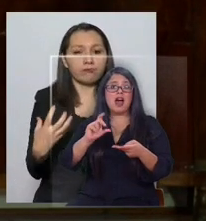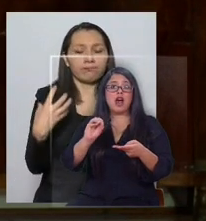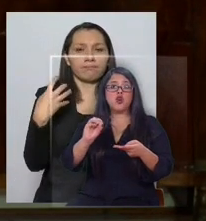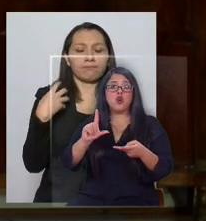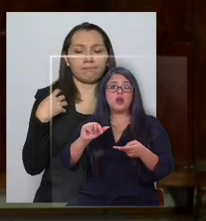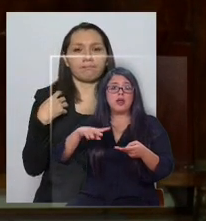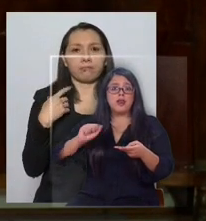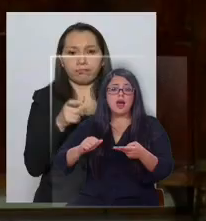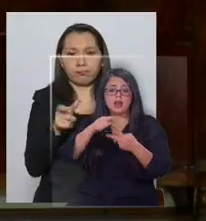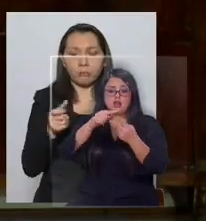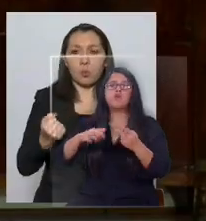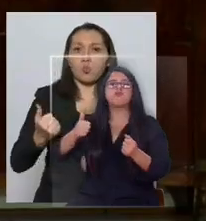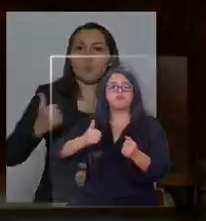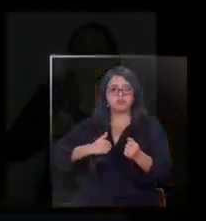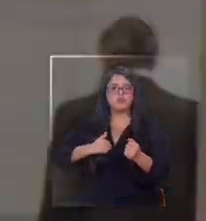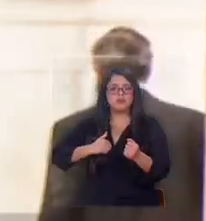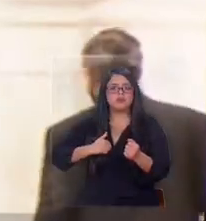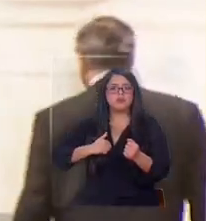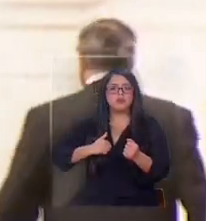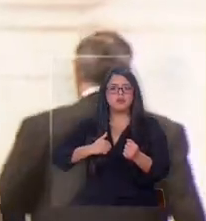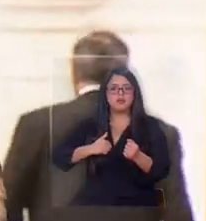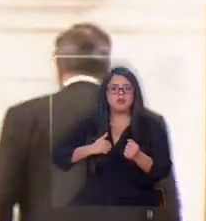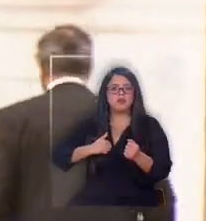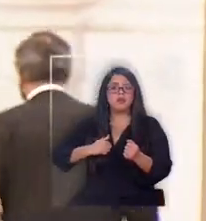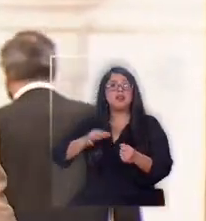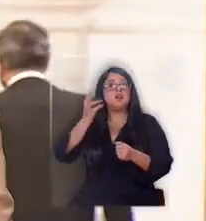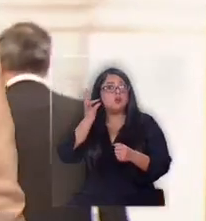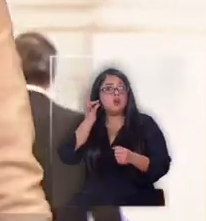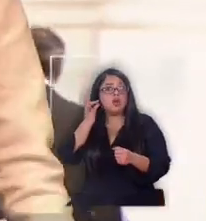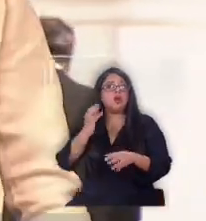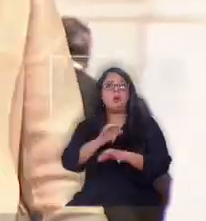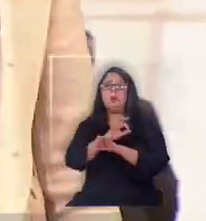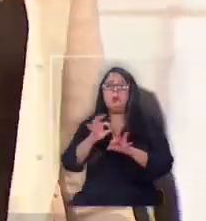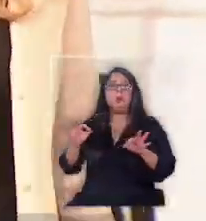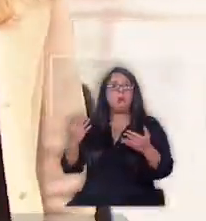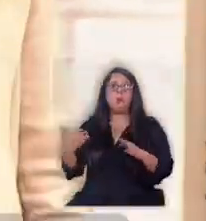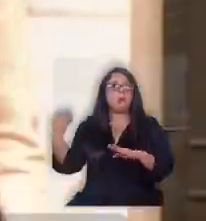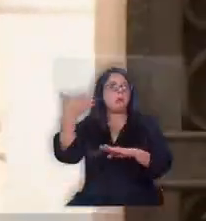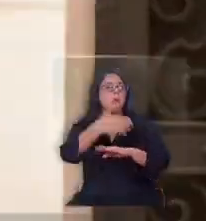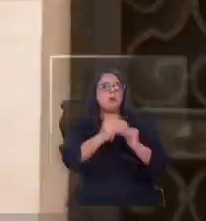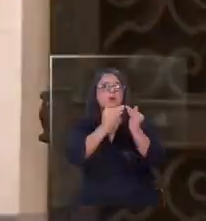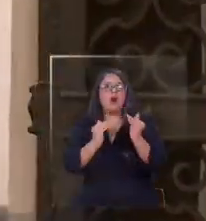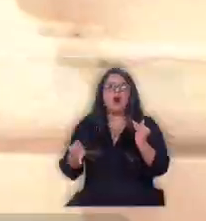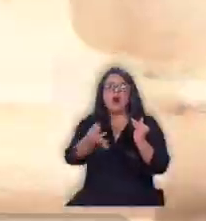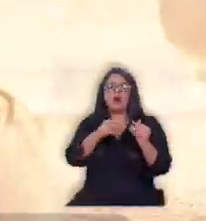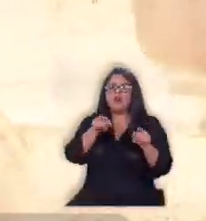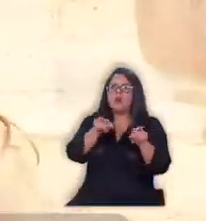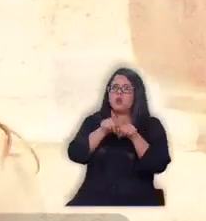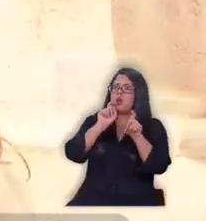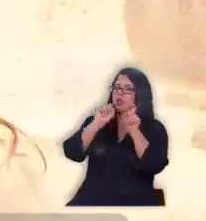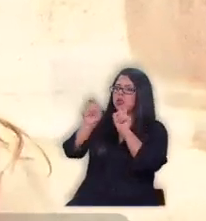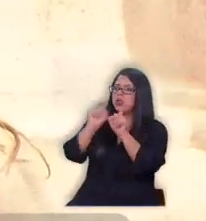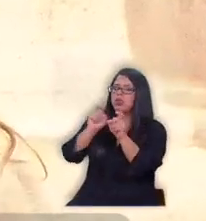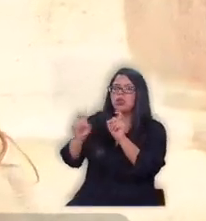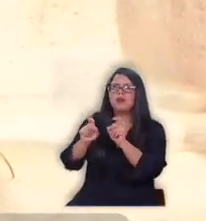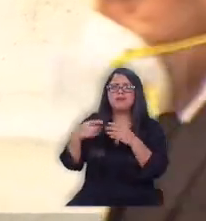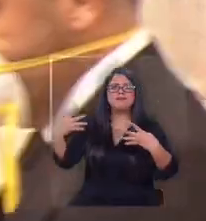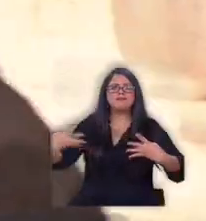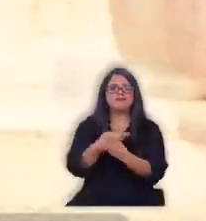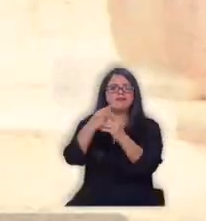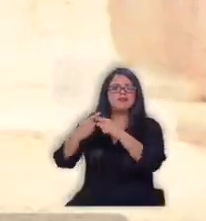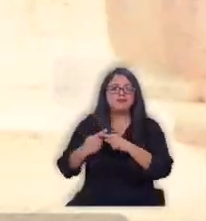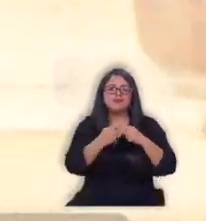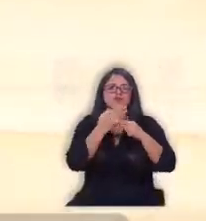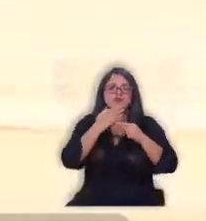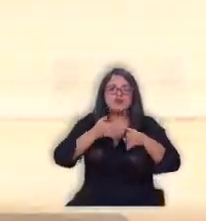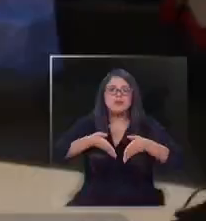la altura de este tremendo desafío. Santelices no había puesto un pie en la moneda y las críticas por su nombramiento copaban las redes sociales y